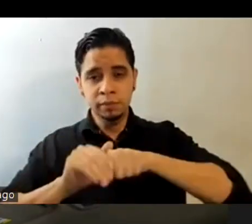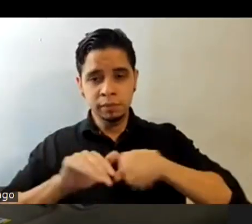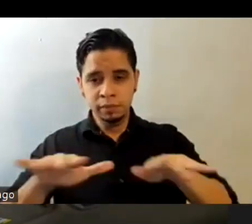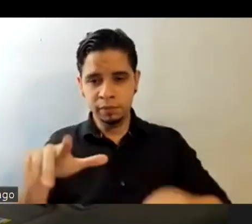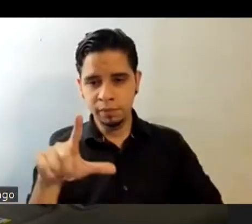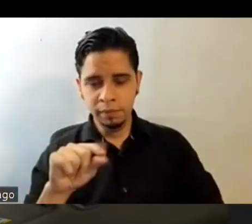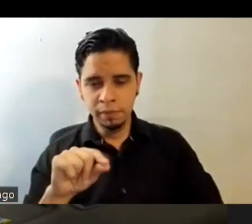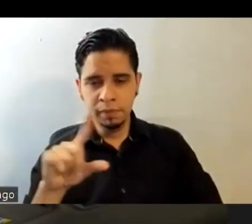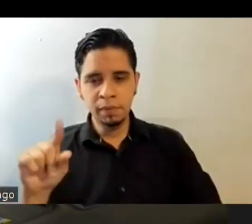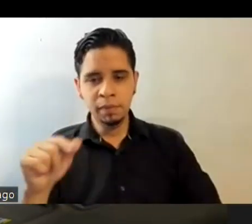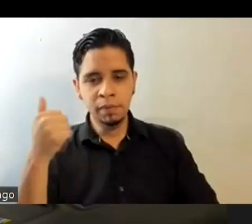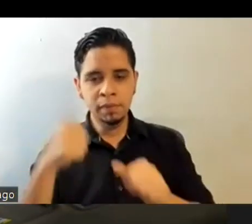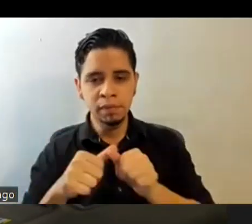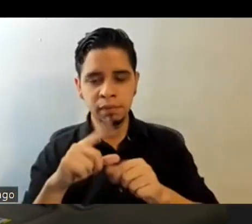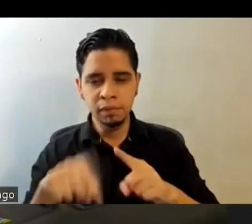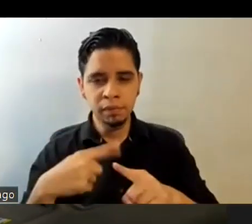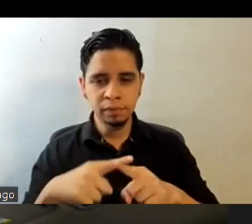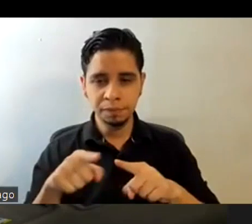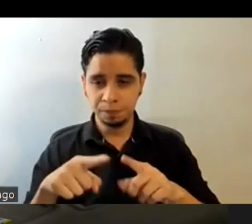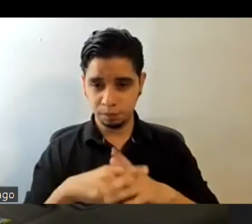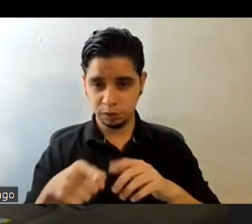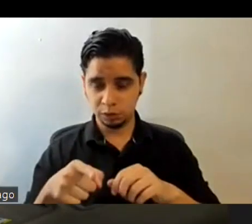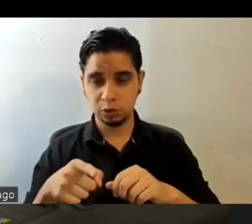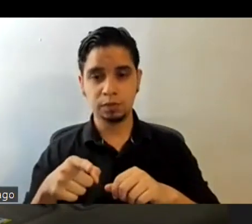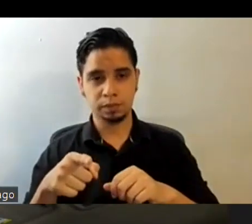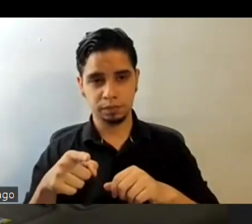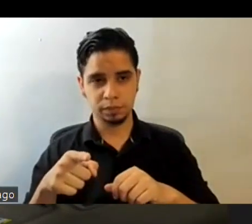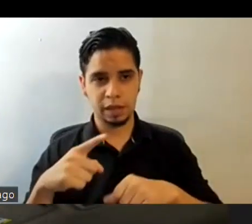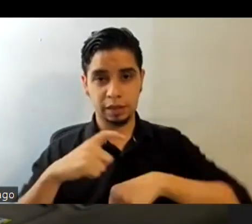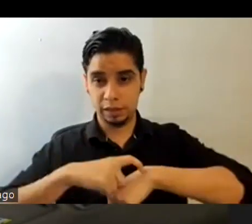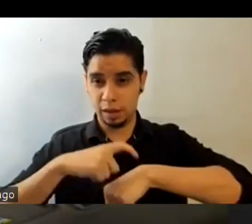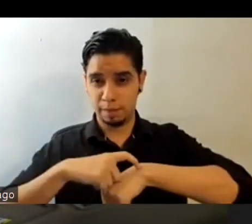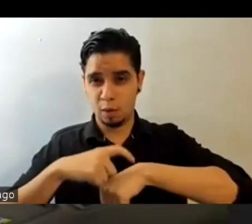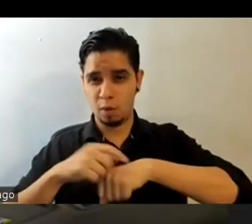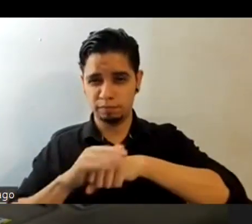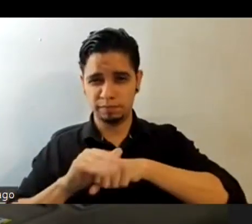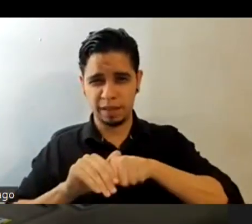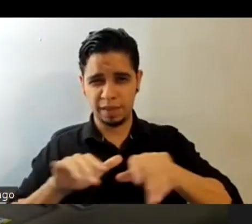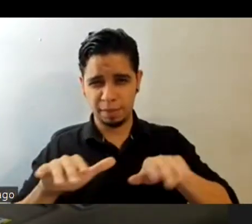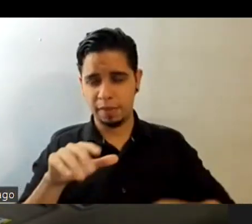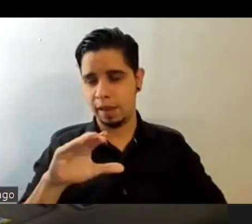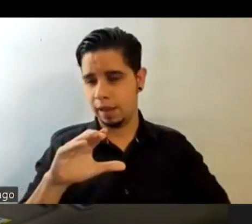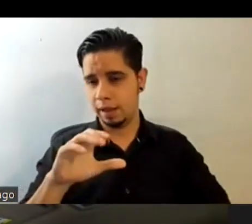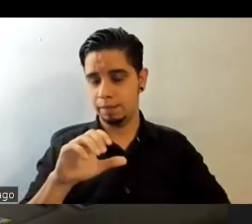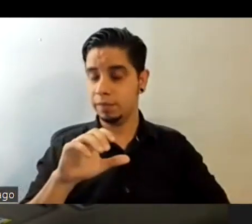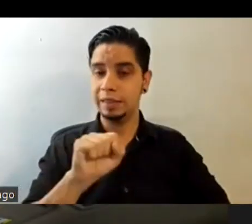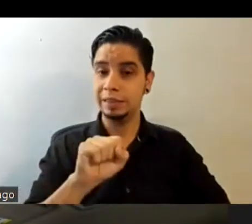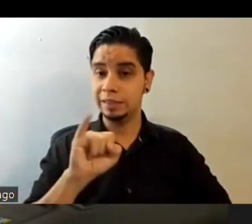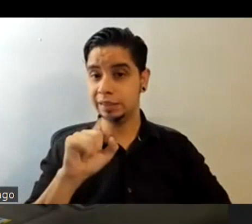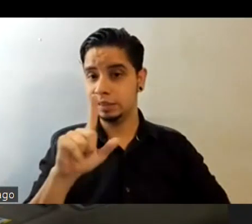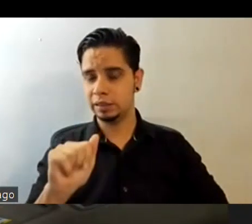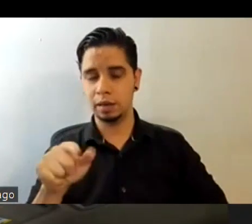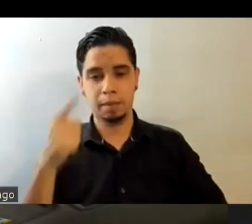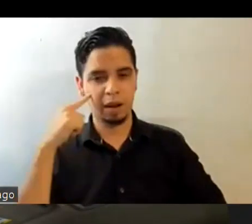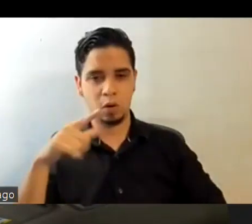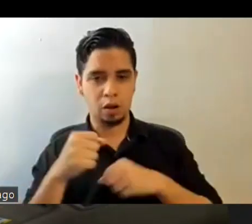me recordó cuando empezó la pandemia del SIDA. Para mí, a los 80. A los 80. Ahí yo estaba empezando a ser médico,